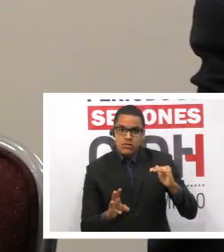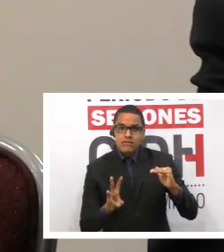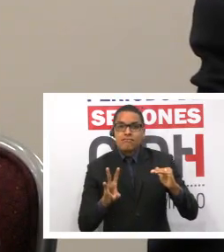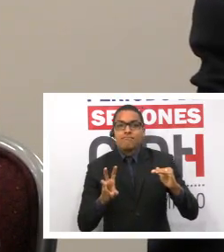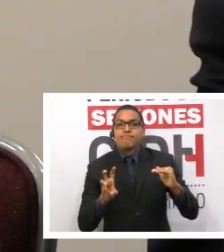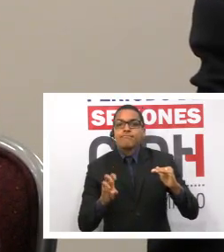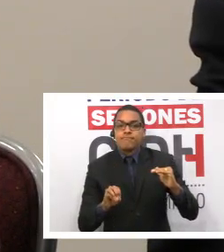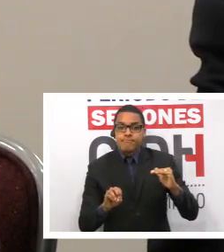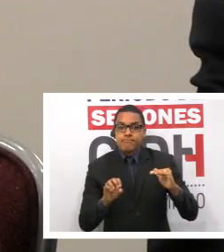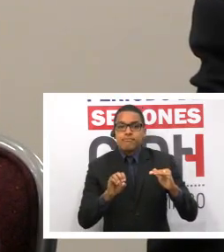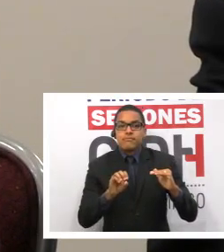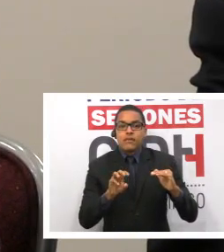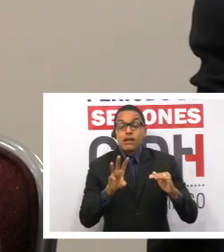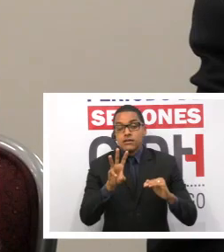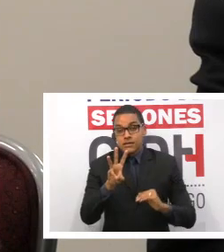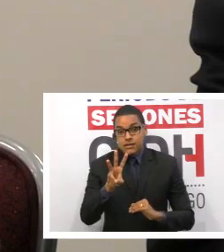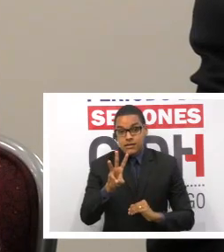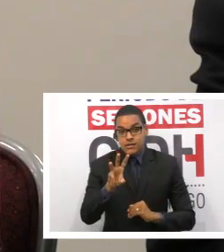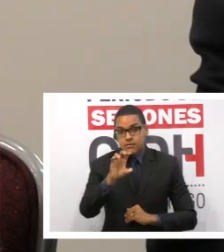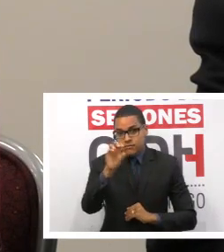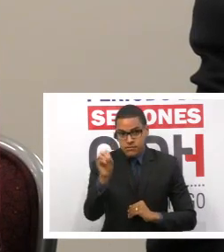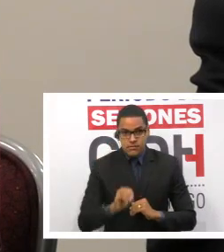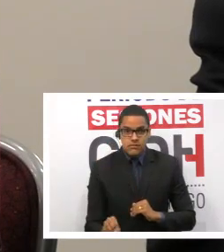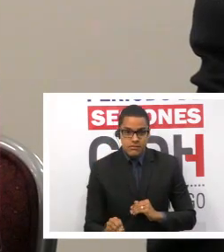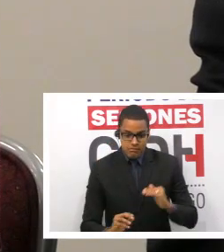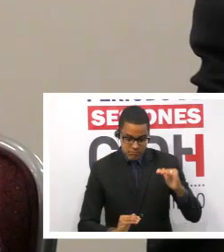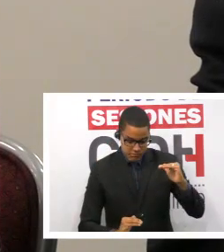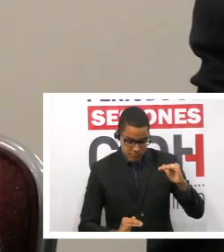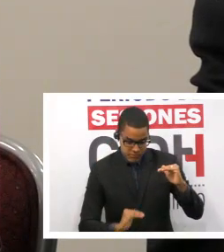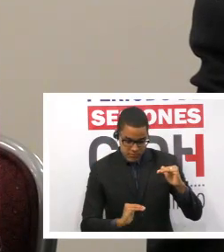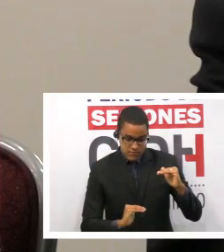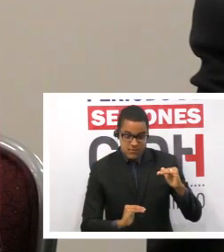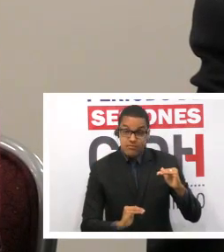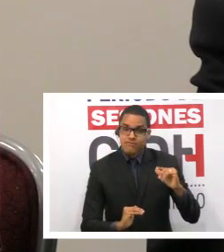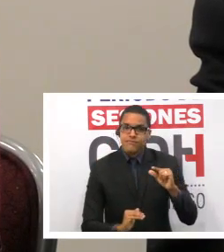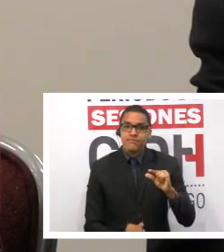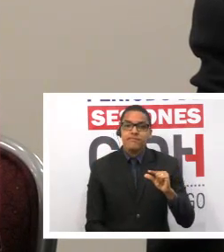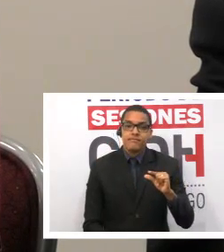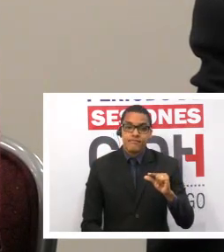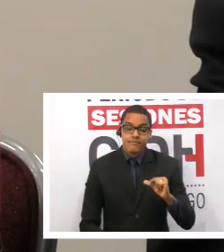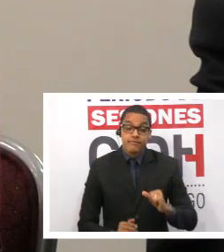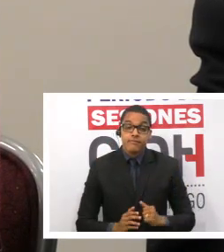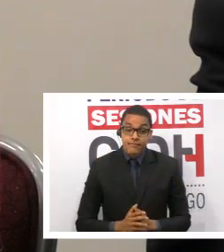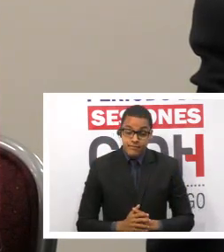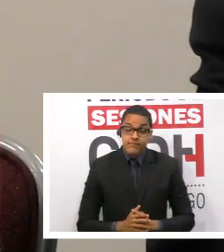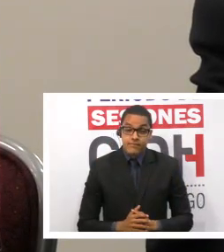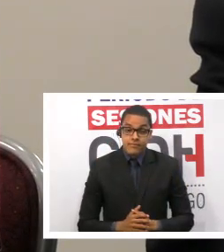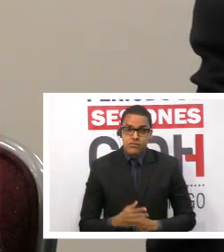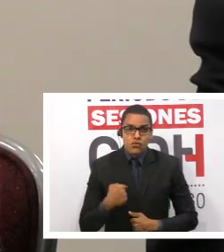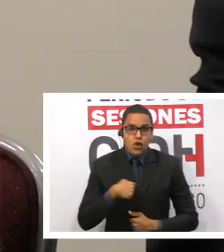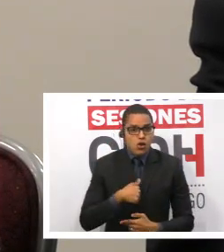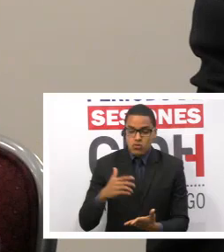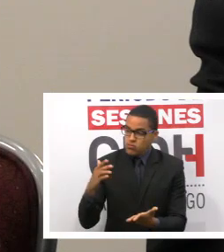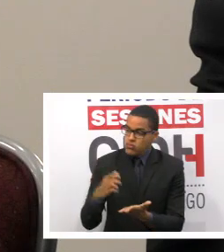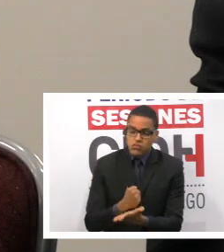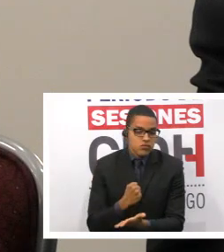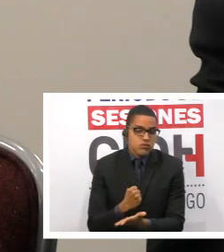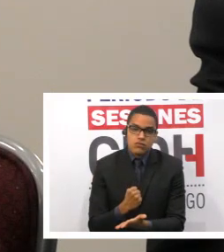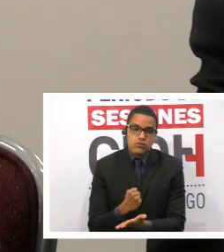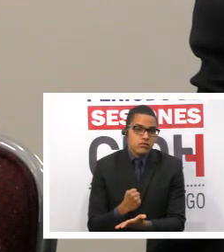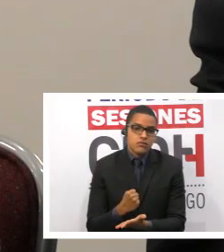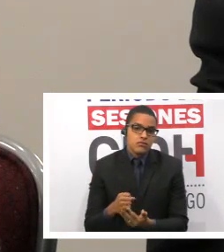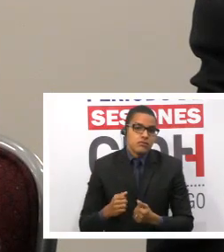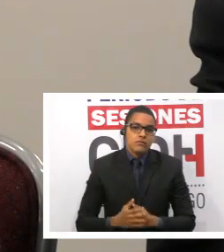está desaprovechada y no solo desaprovechada sino en muchos casos mal utilizada hay seis países de la